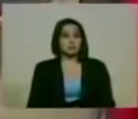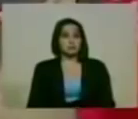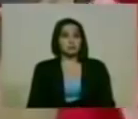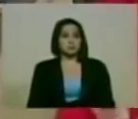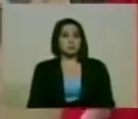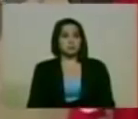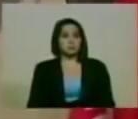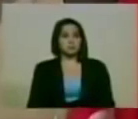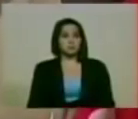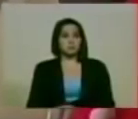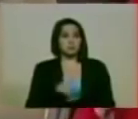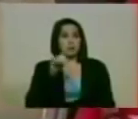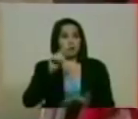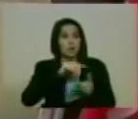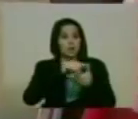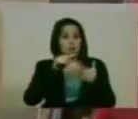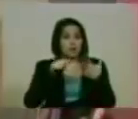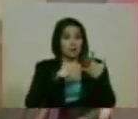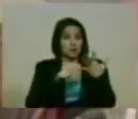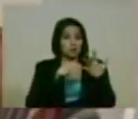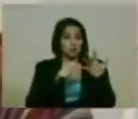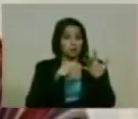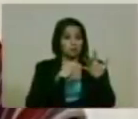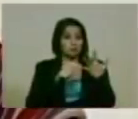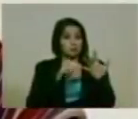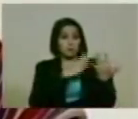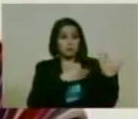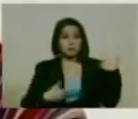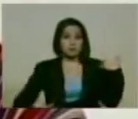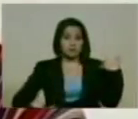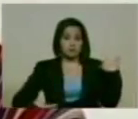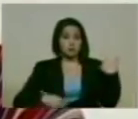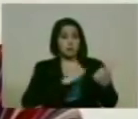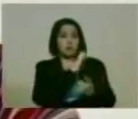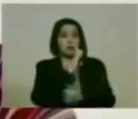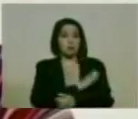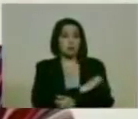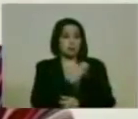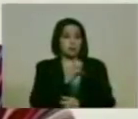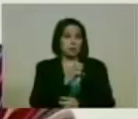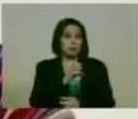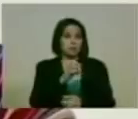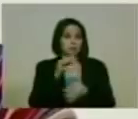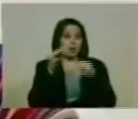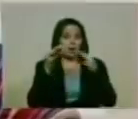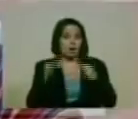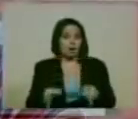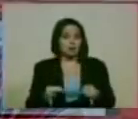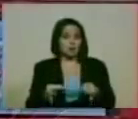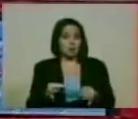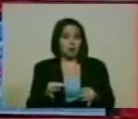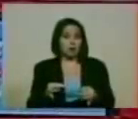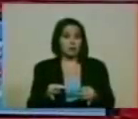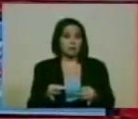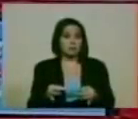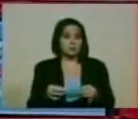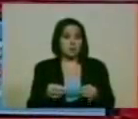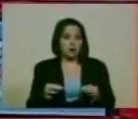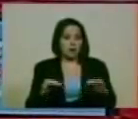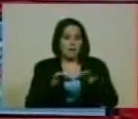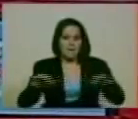Quinto tema, vicepresidenta ejecutiva. Acelerar la demarcación de los